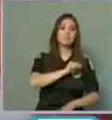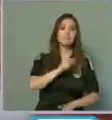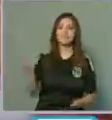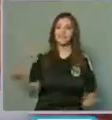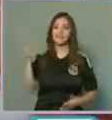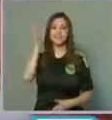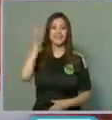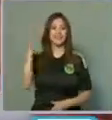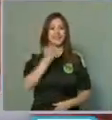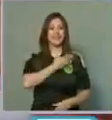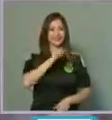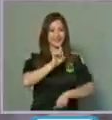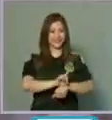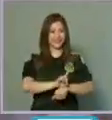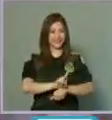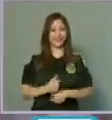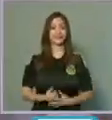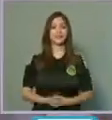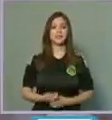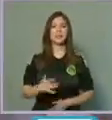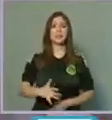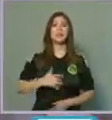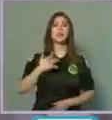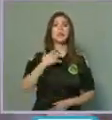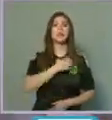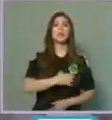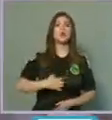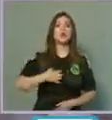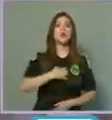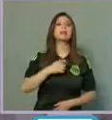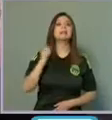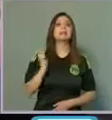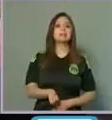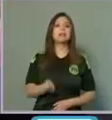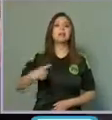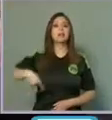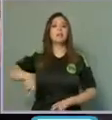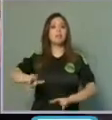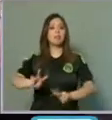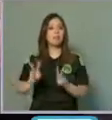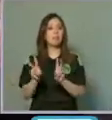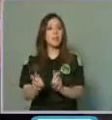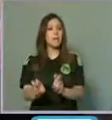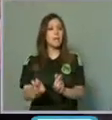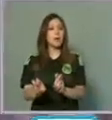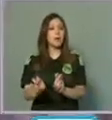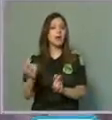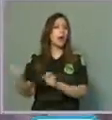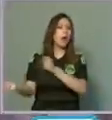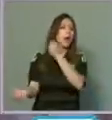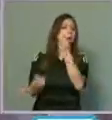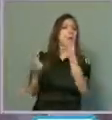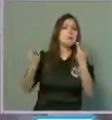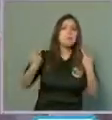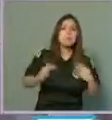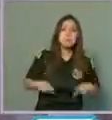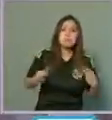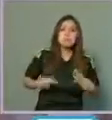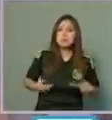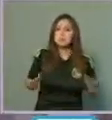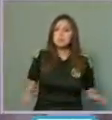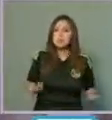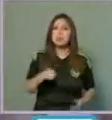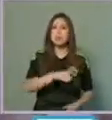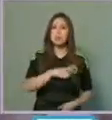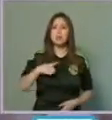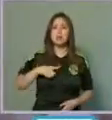Hola, Alicia. Pues muy contenta de estar aquí, porque estamos tocando un tema que, como bien dices tú, es fundamental. Muchas veces para tener una